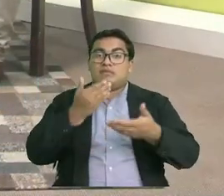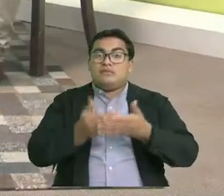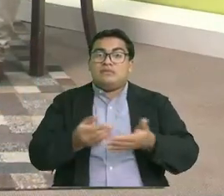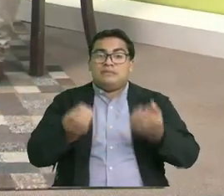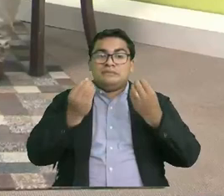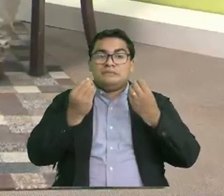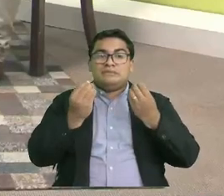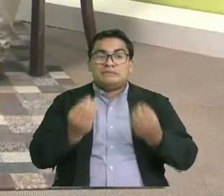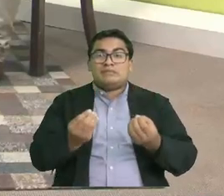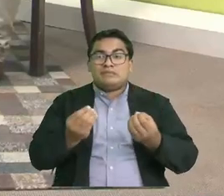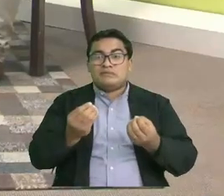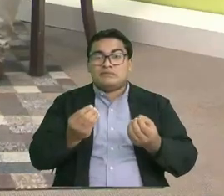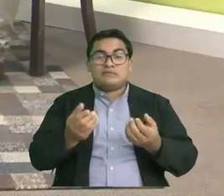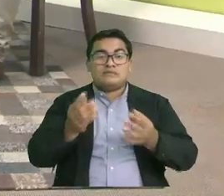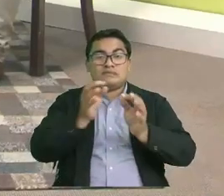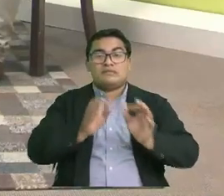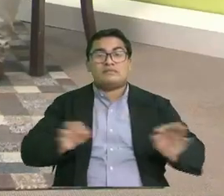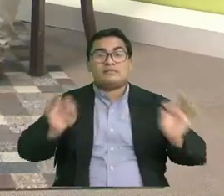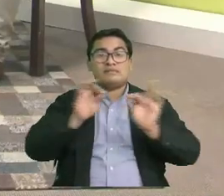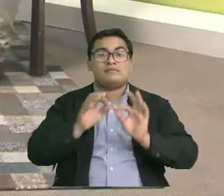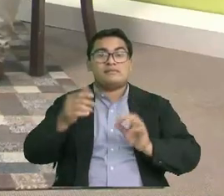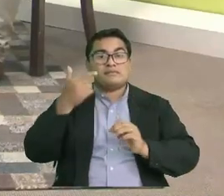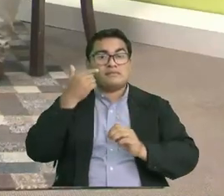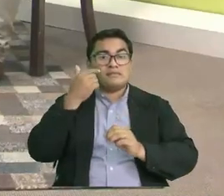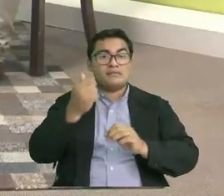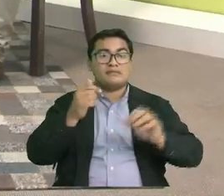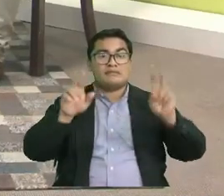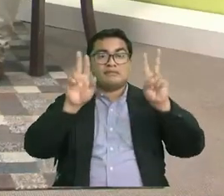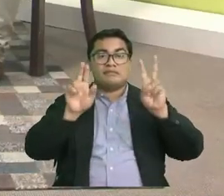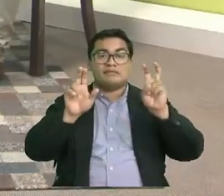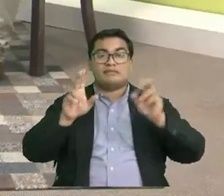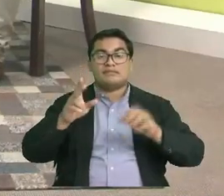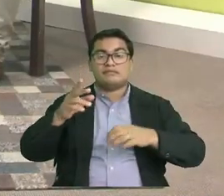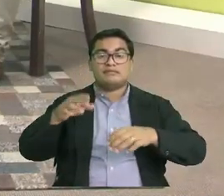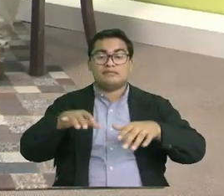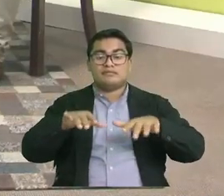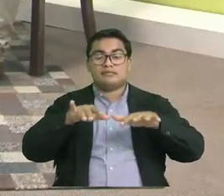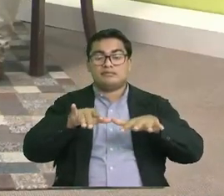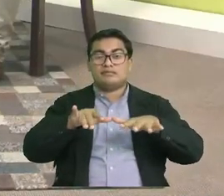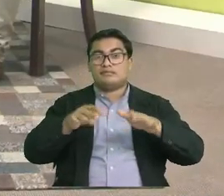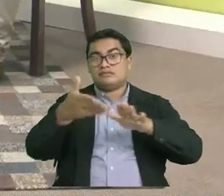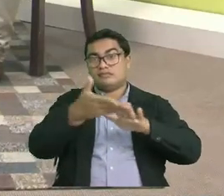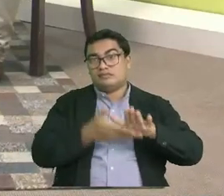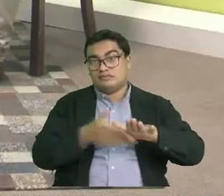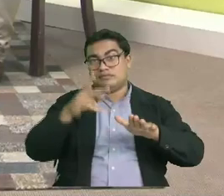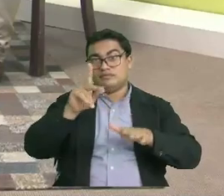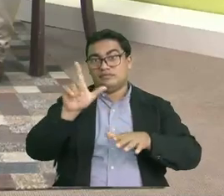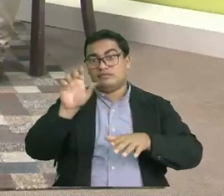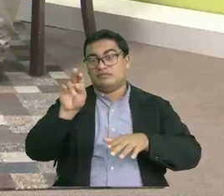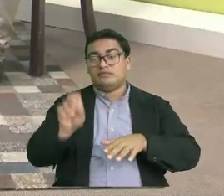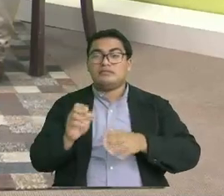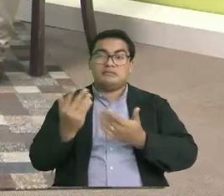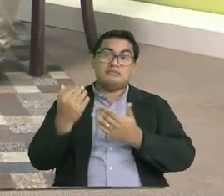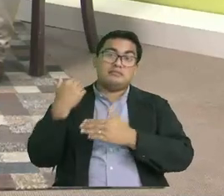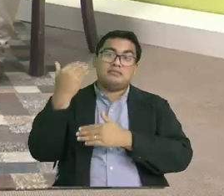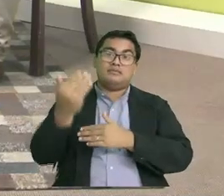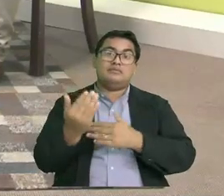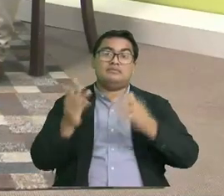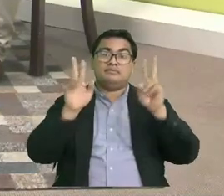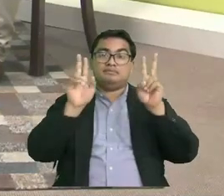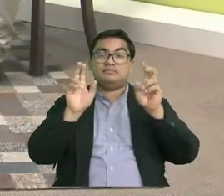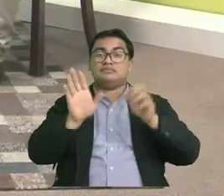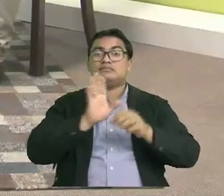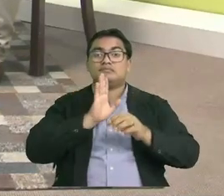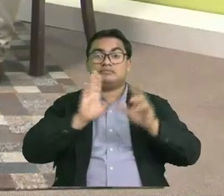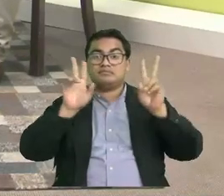su valioso conocimiento sobre este tema del pie plano. Uh-huh. Le esperamos en otra oportunidad para seguir hablando sobre temas de